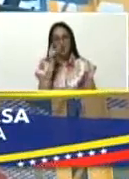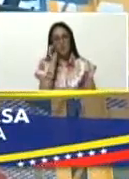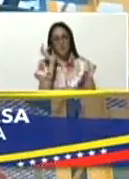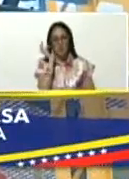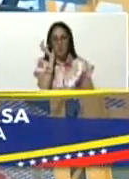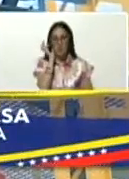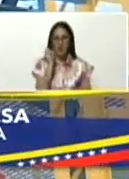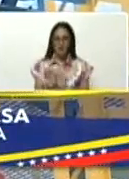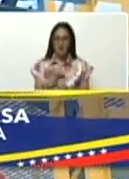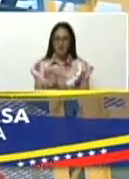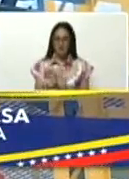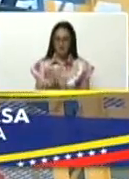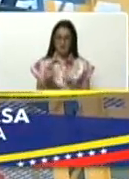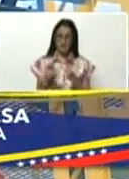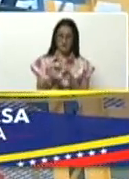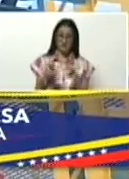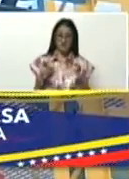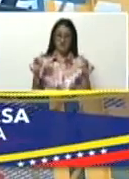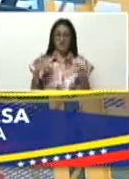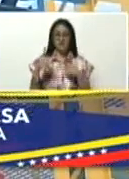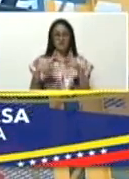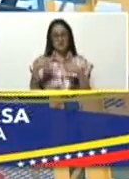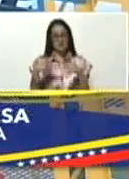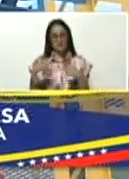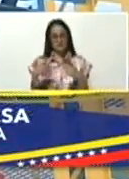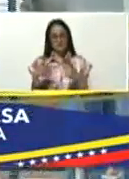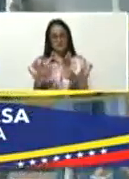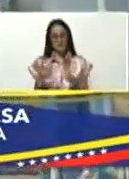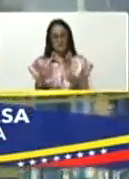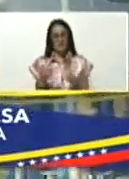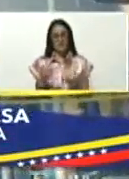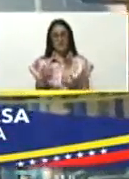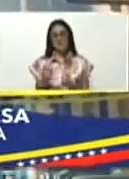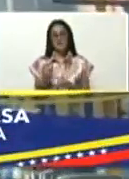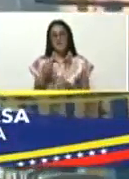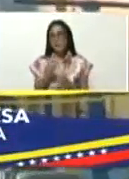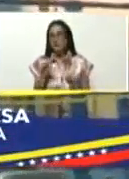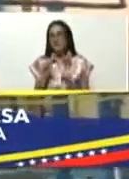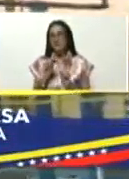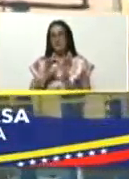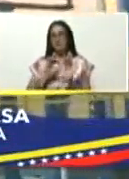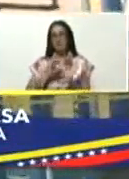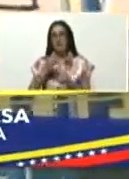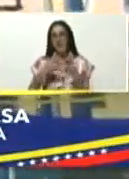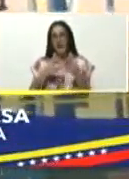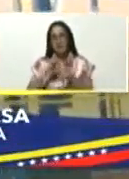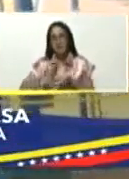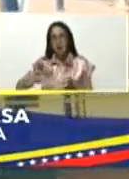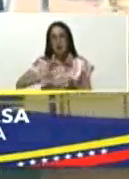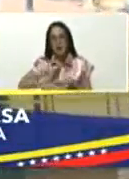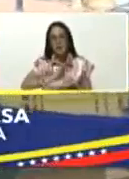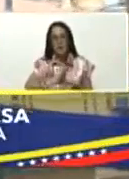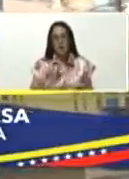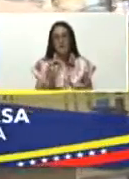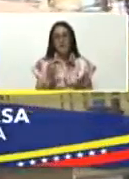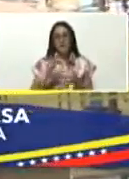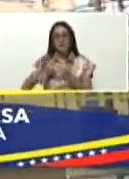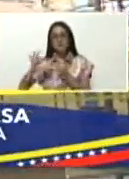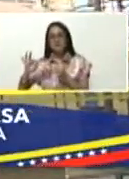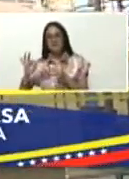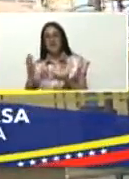campesinas, pequeños y medianos productores que no le llegan los fertilizantes, sino por una cadena de abastecimiento.